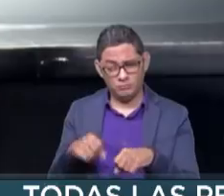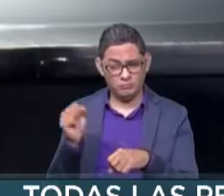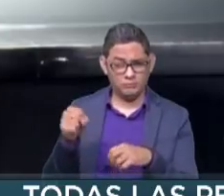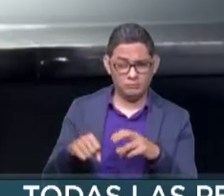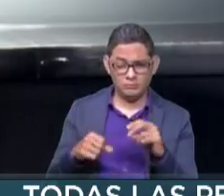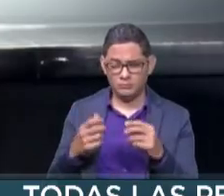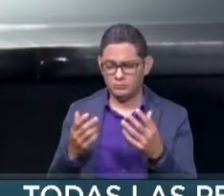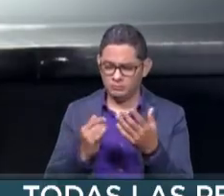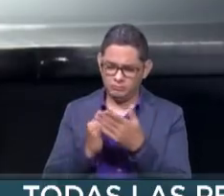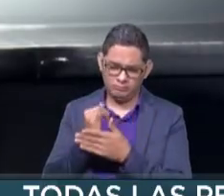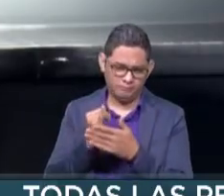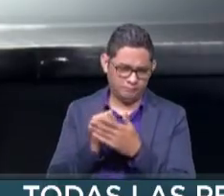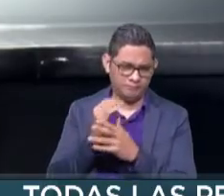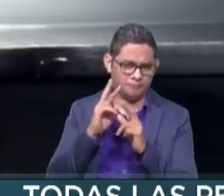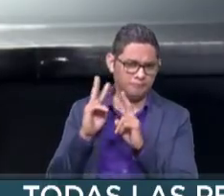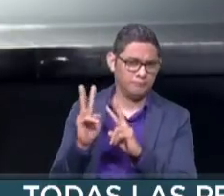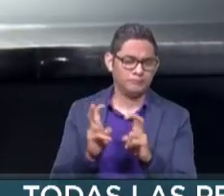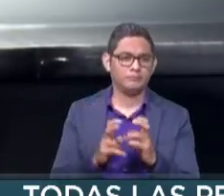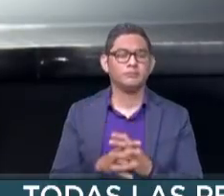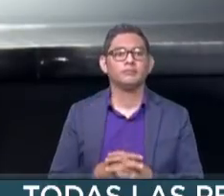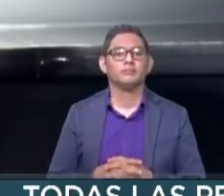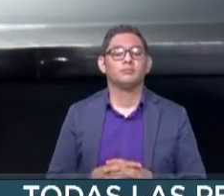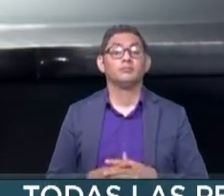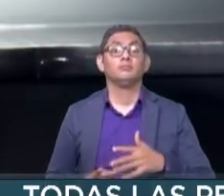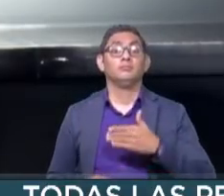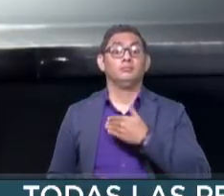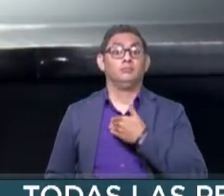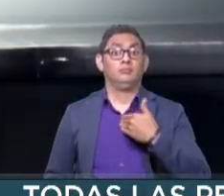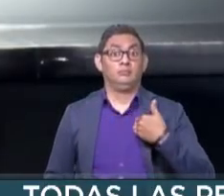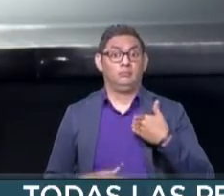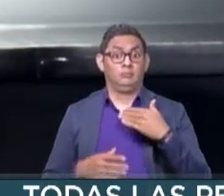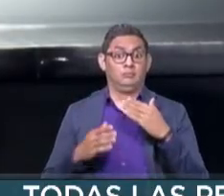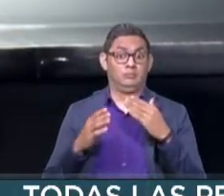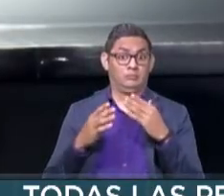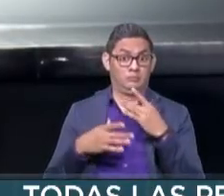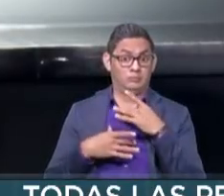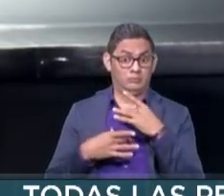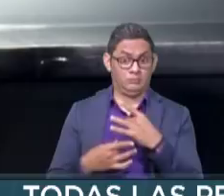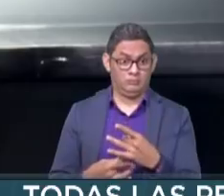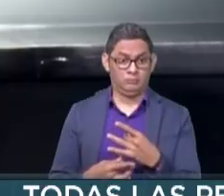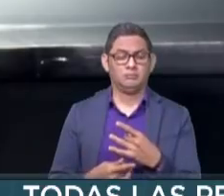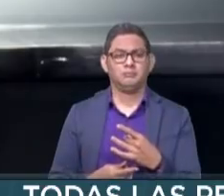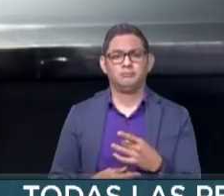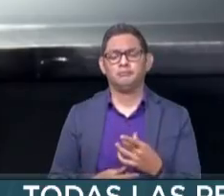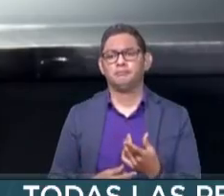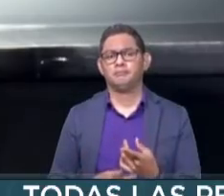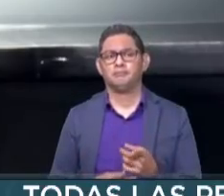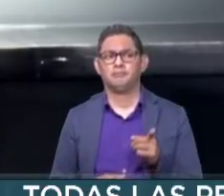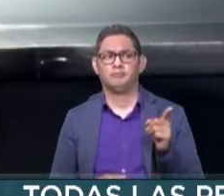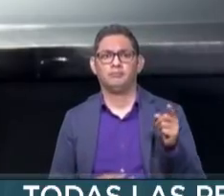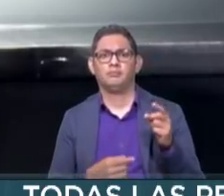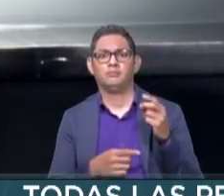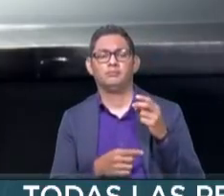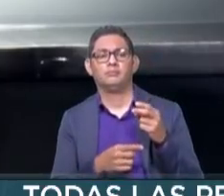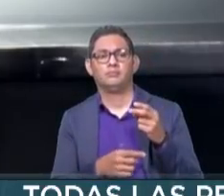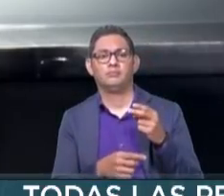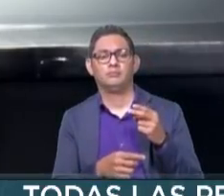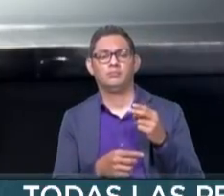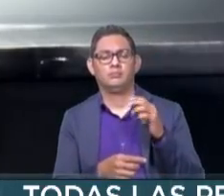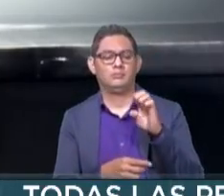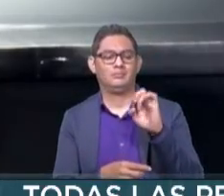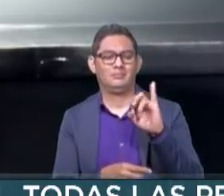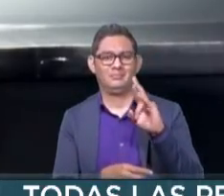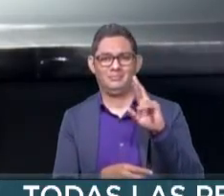Por iniciativa del Ministerio de Salud, del Ministro de Salud, fuimos contactados por la doctora Eira Ruiz, ministra